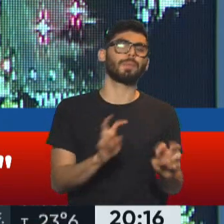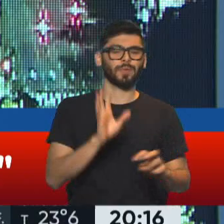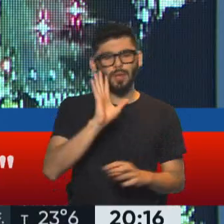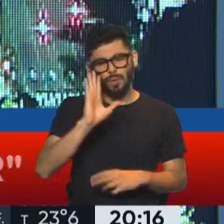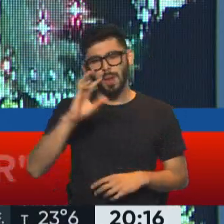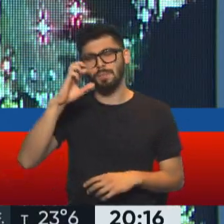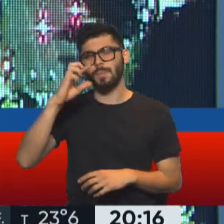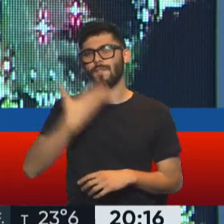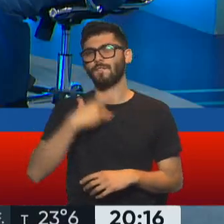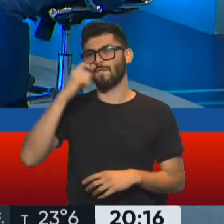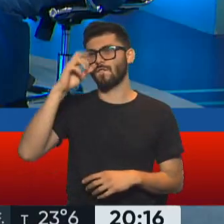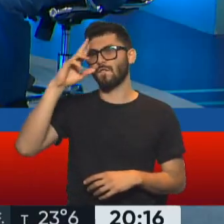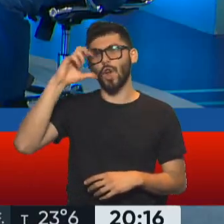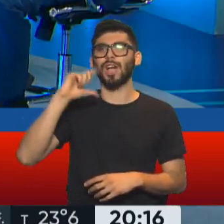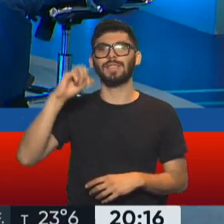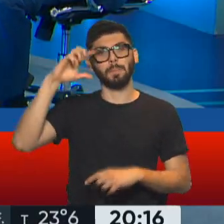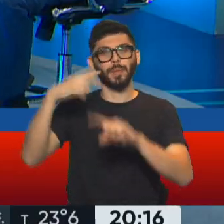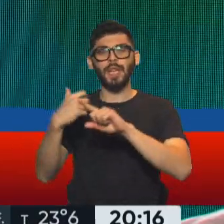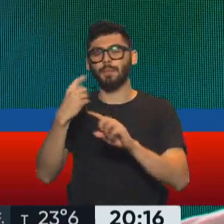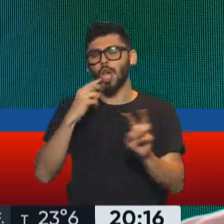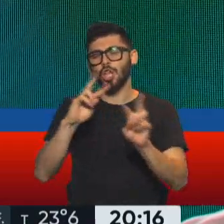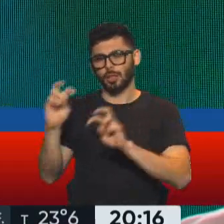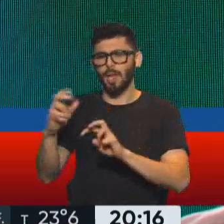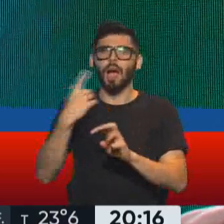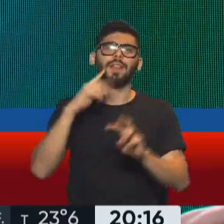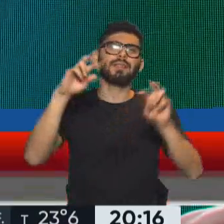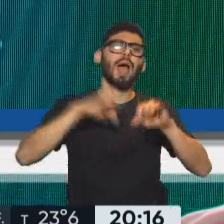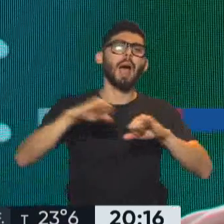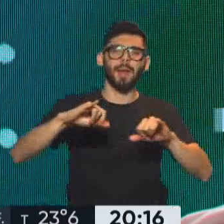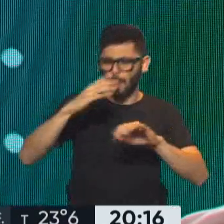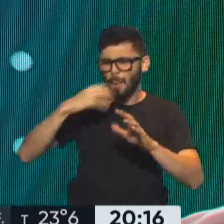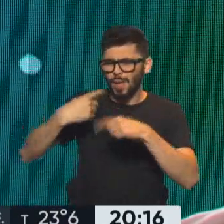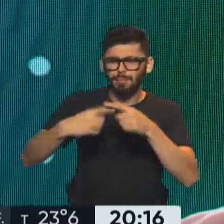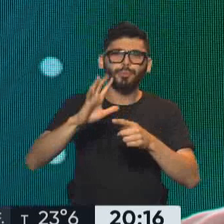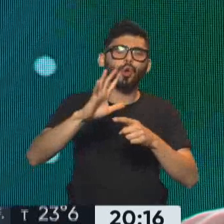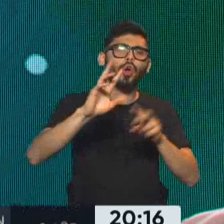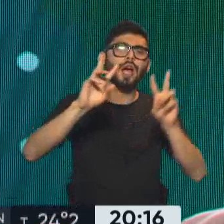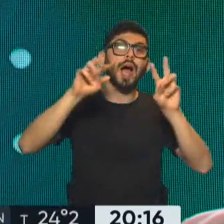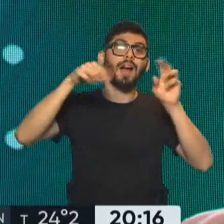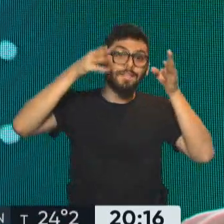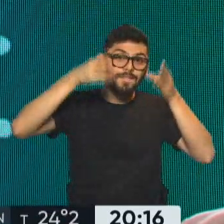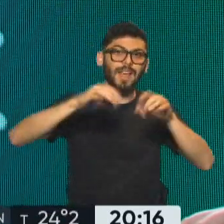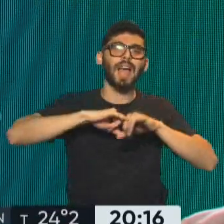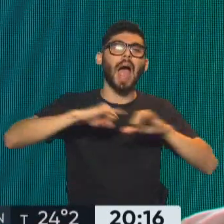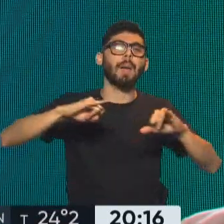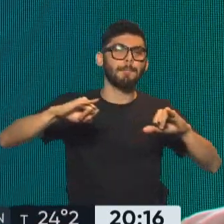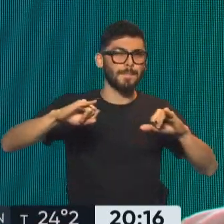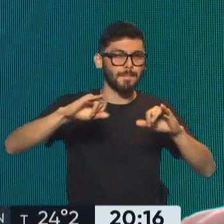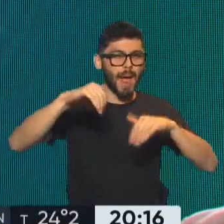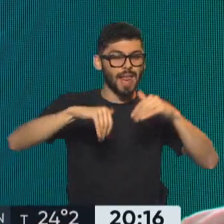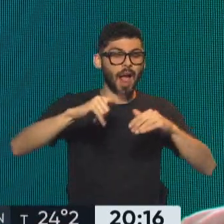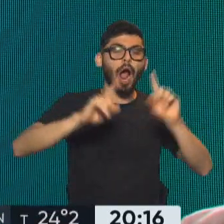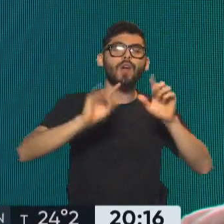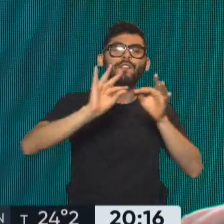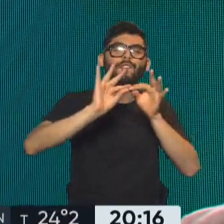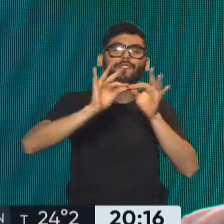Peña con lo de esta foto. Pero si les parece, vamos a meternos en la campaña. Volvemos a hablar sobre este tema, pero nos vamos a meter en las campañas, en frases que se han escuchado en